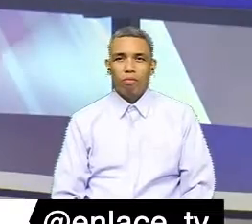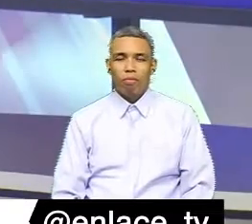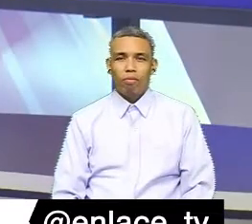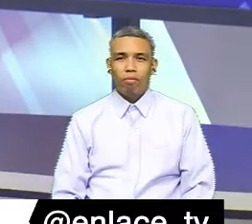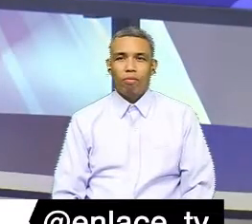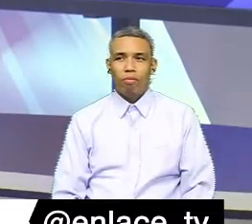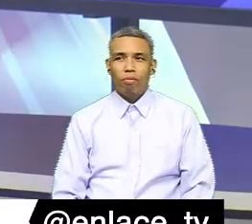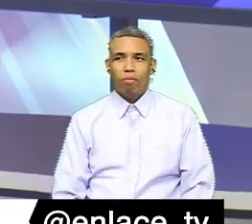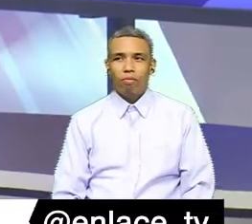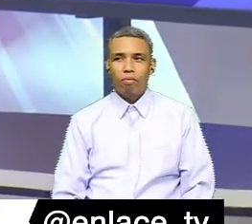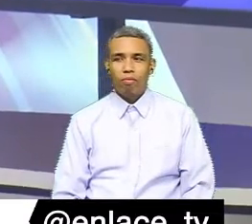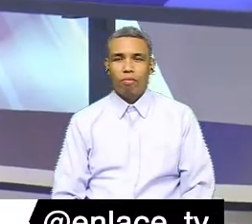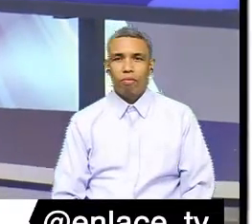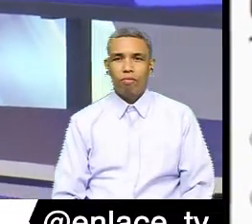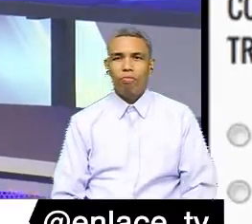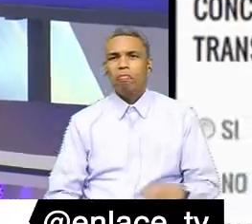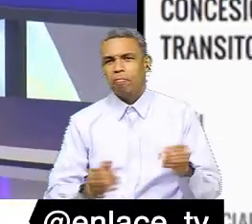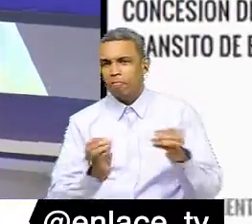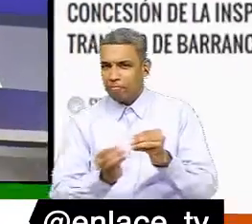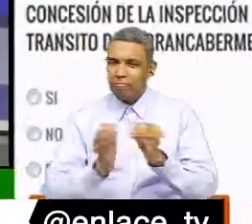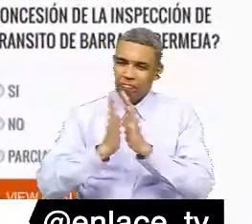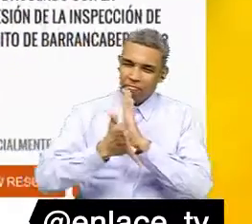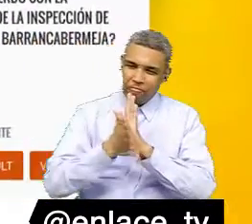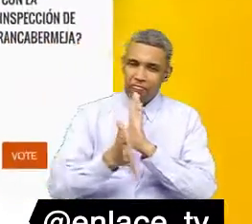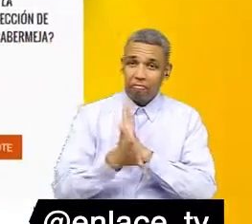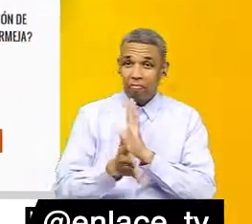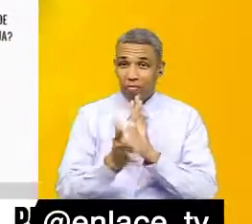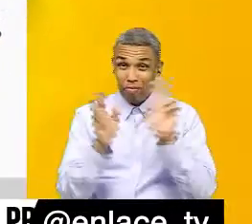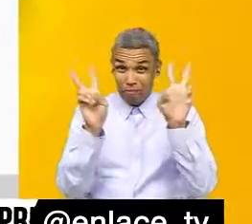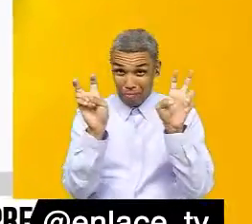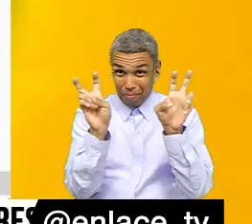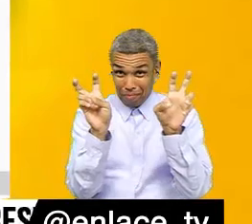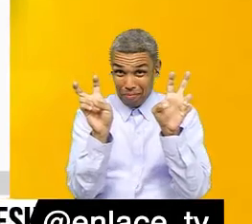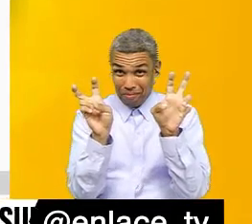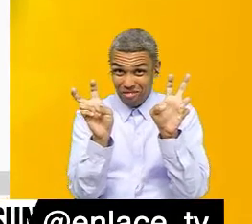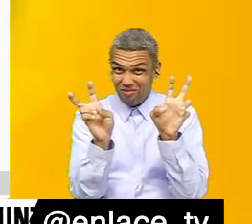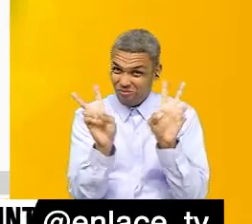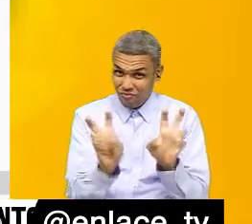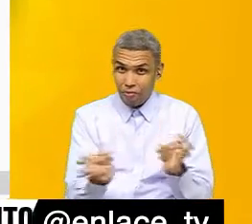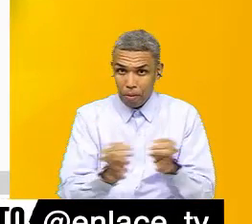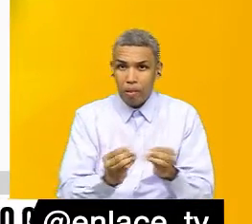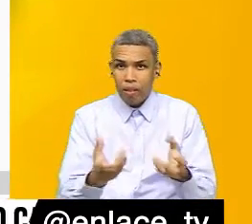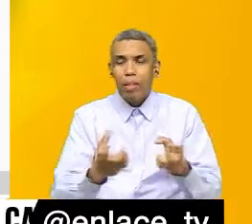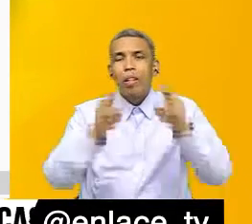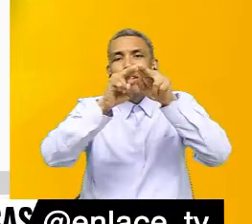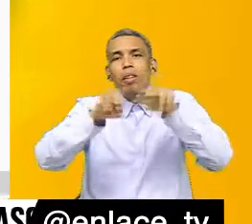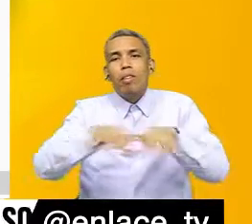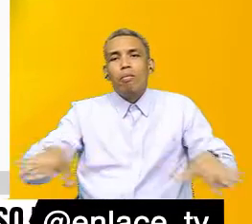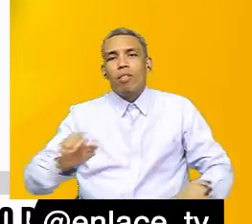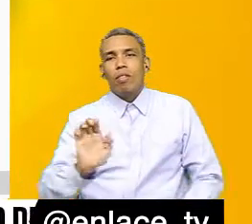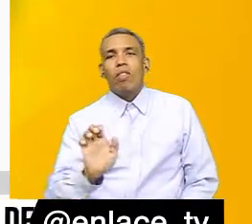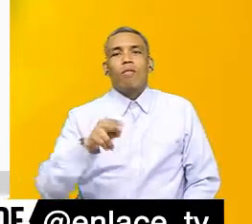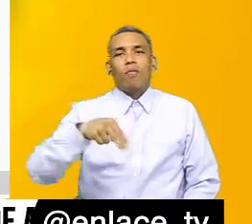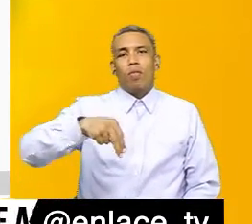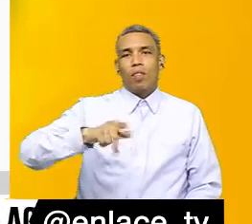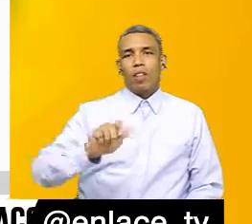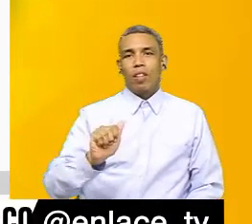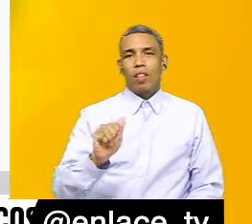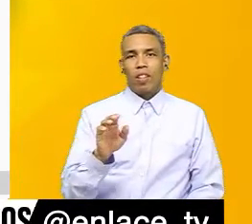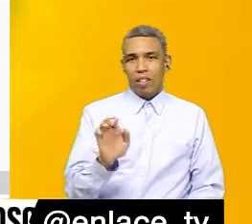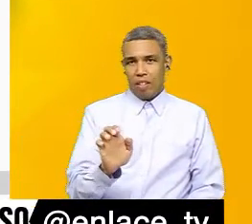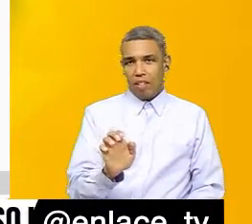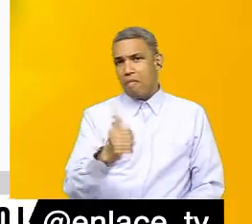seguimos llevando a nuestra comunidad del acontecer de la ciudad y región esta y otras informaciones de enlace noticias las puede hallar en nuestra página www